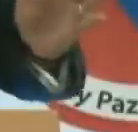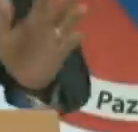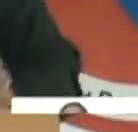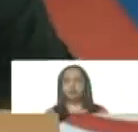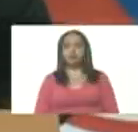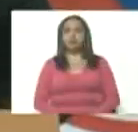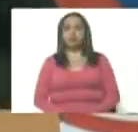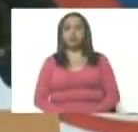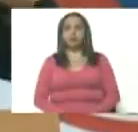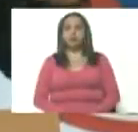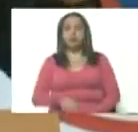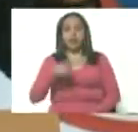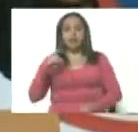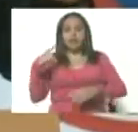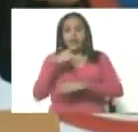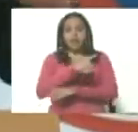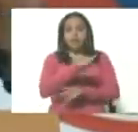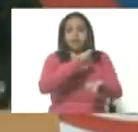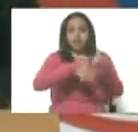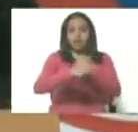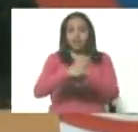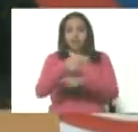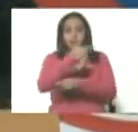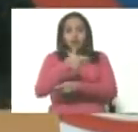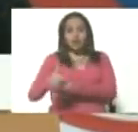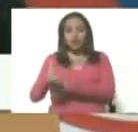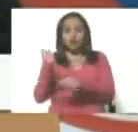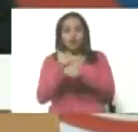al narcotráfico, sin control.